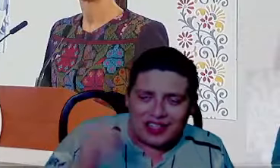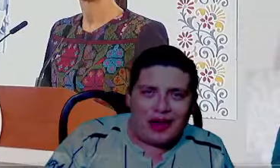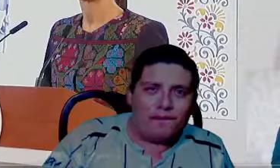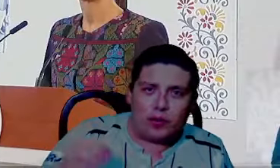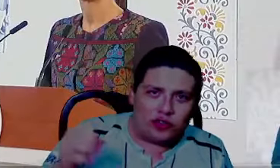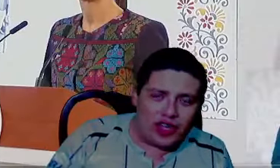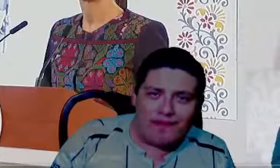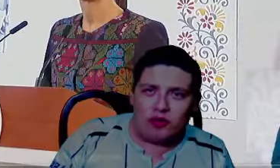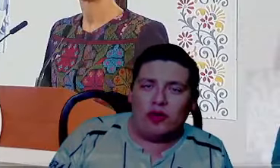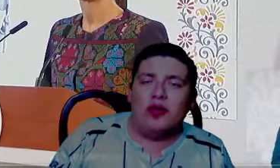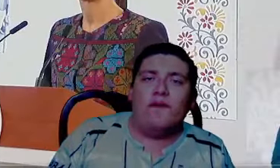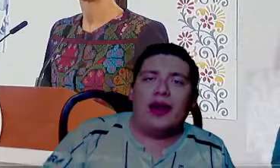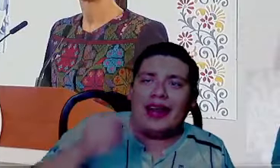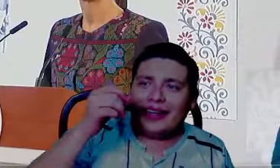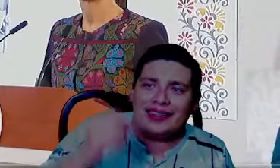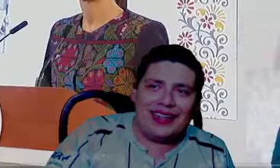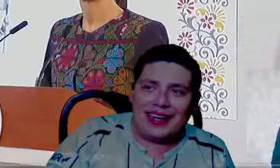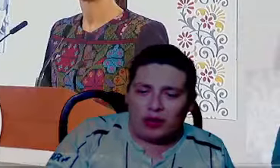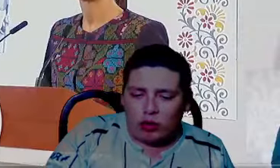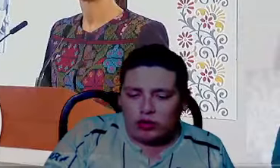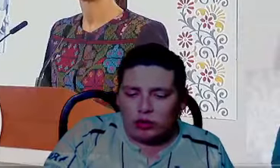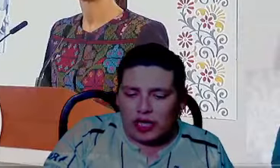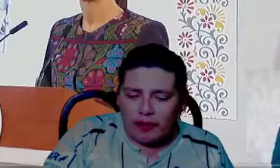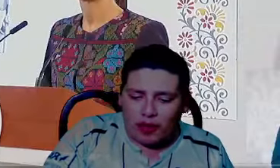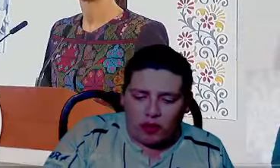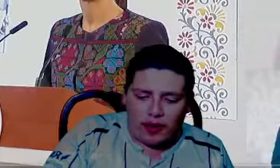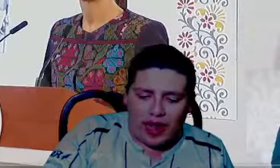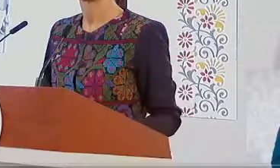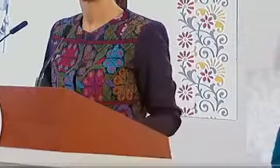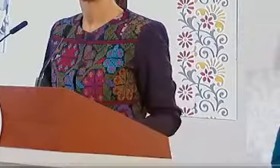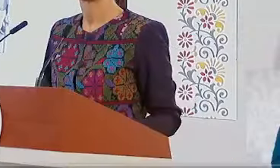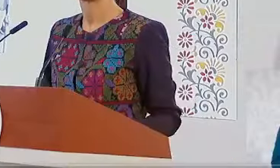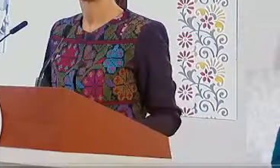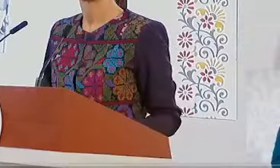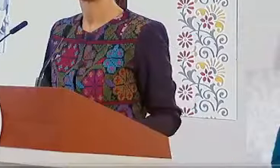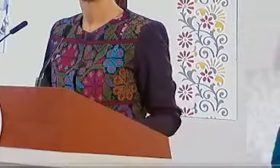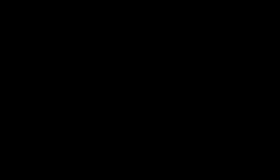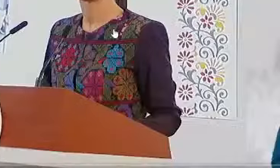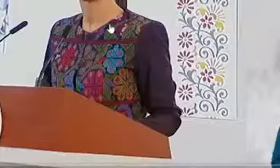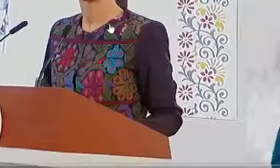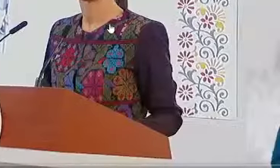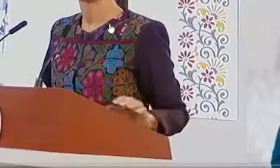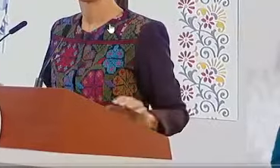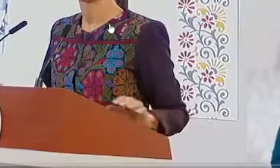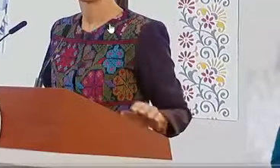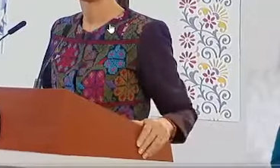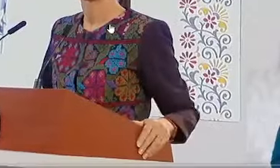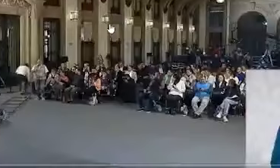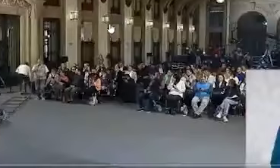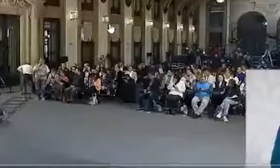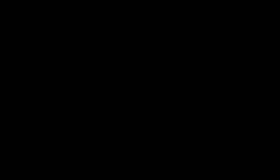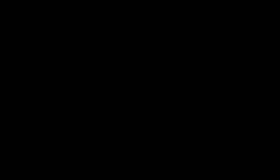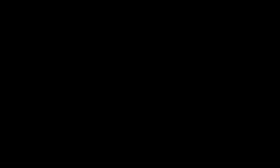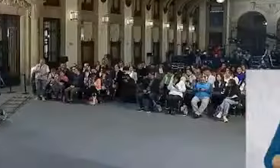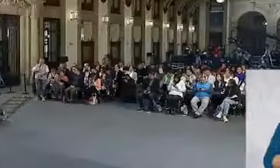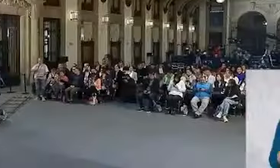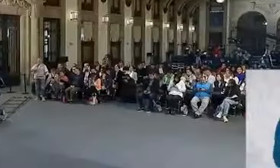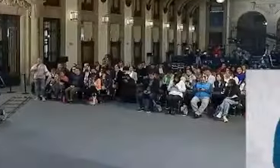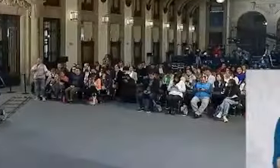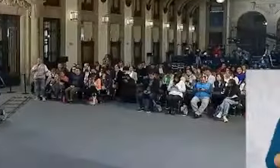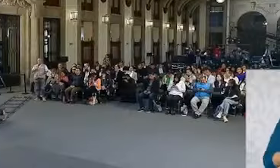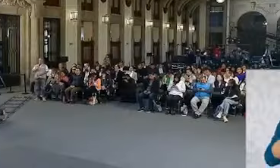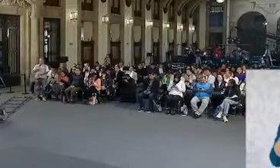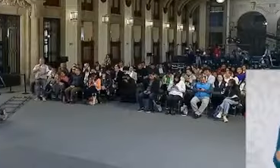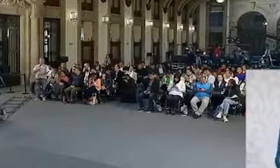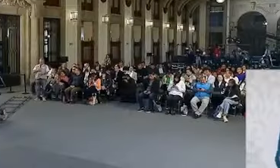apoyo al 100% para que sigan con su trabajo. Veamos el video. Gracias, buenos días, presidenta. Arturo Pavón,